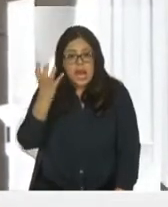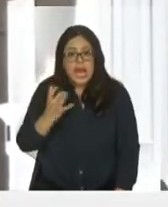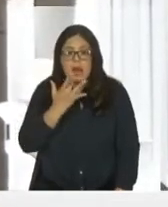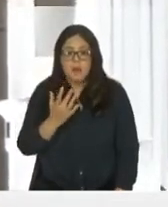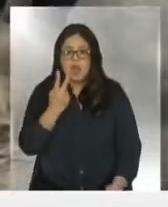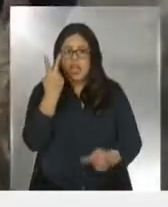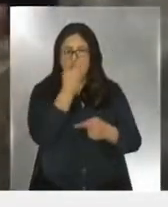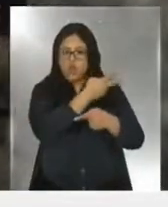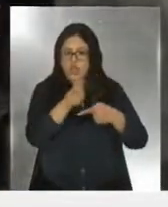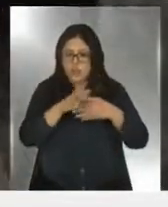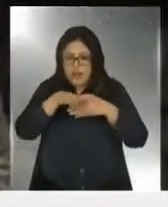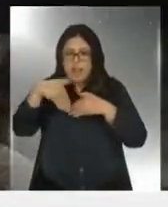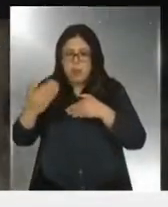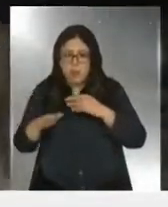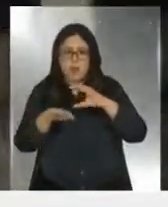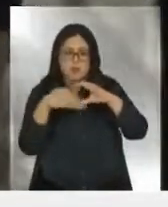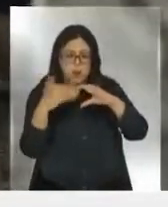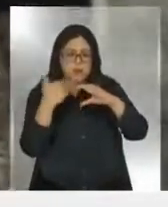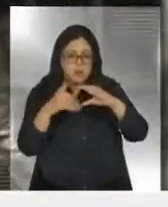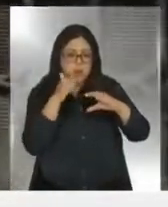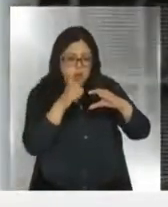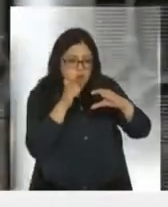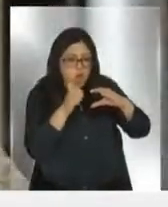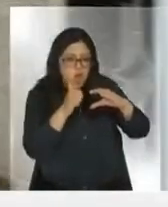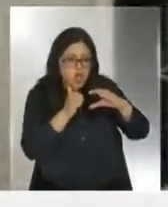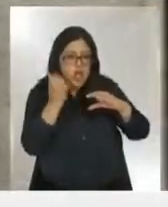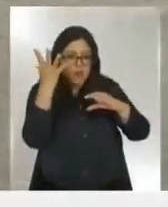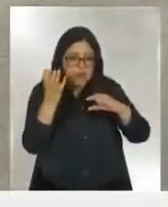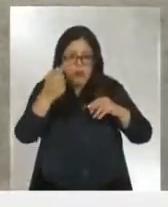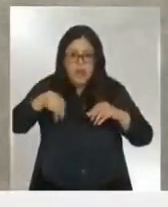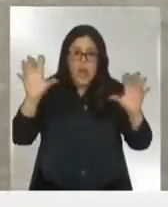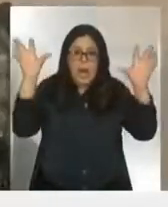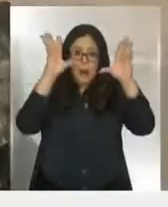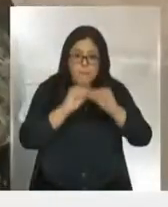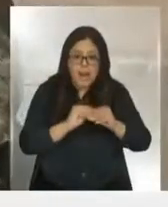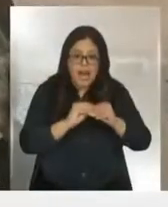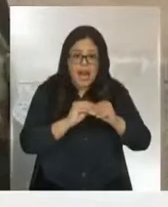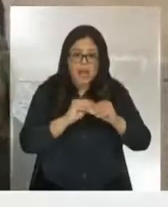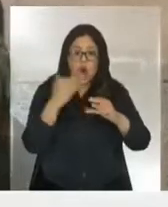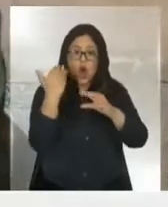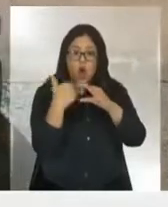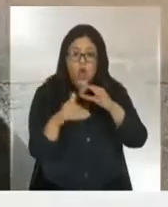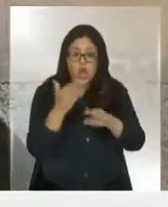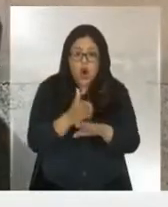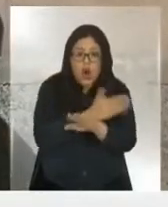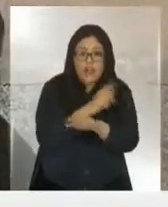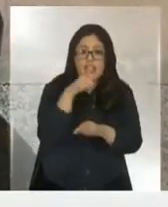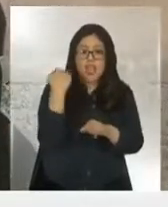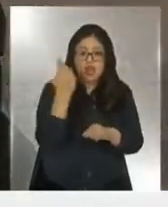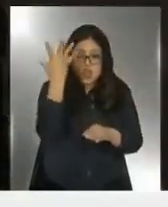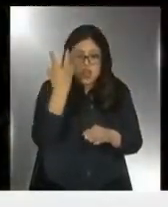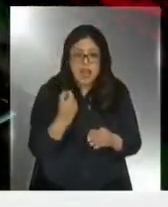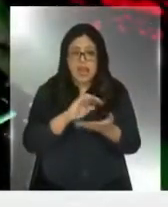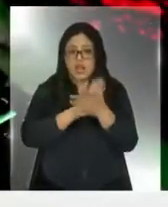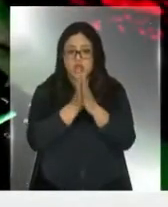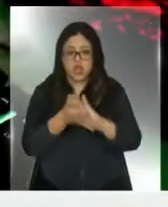como 2 semanas descargando correos 24/7, apagaron su servidor de correo antes de que pudiésemos descargar